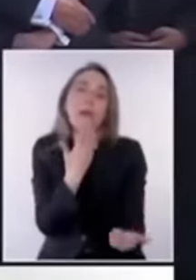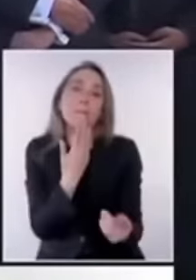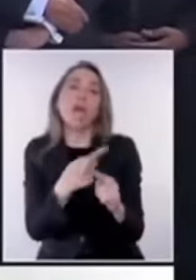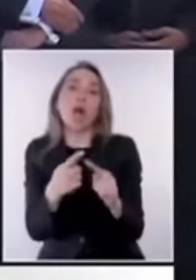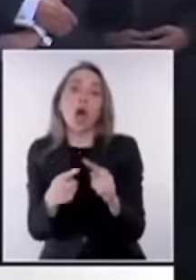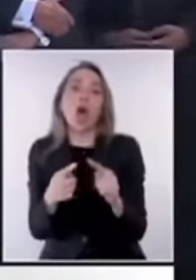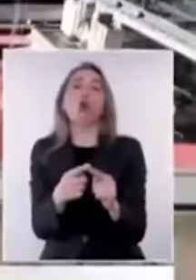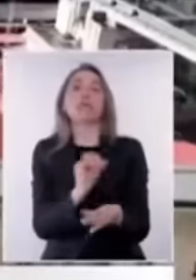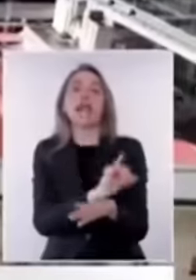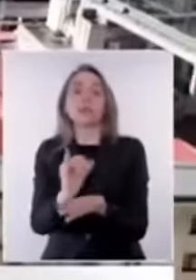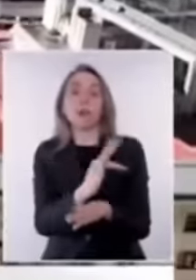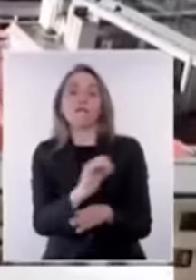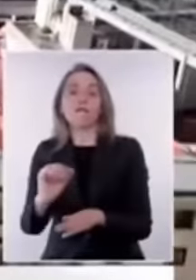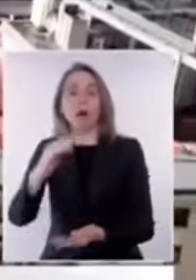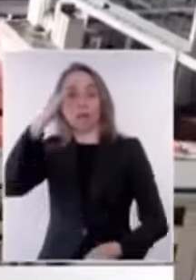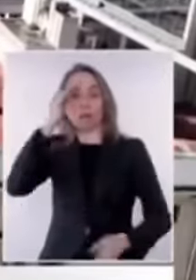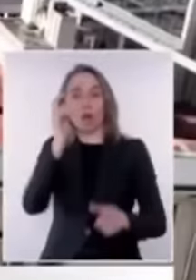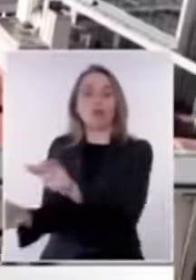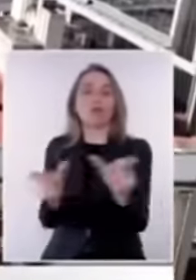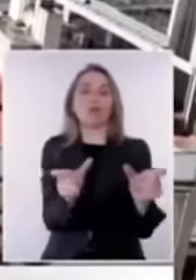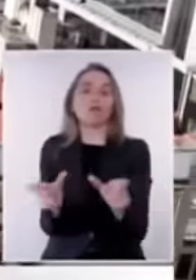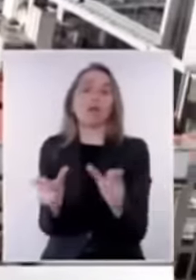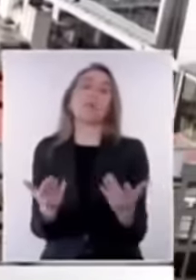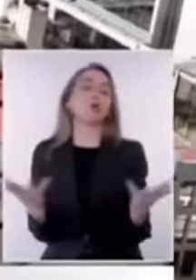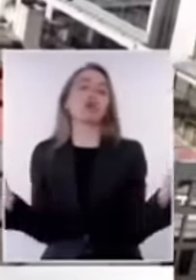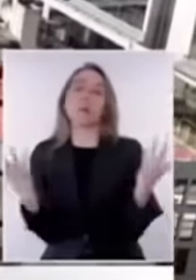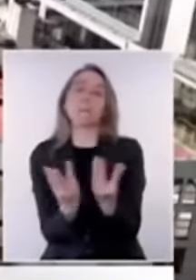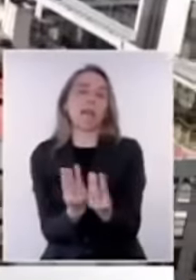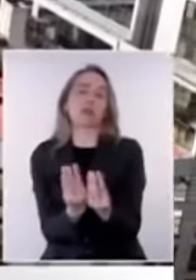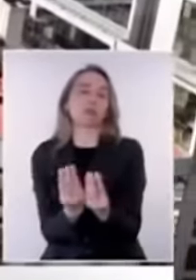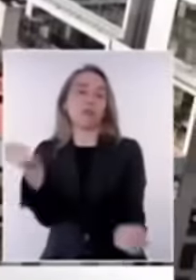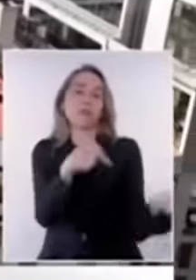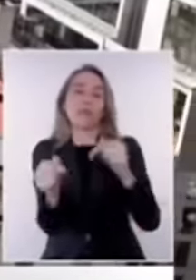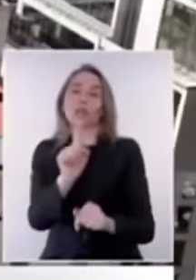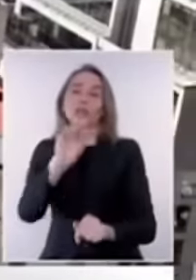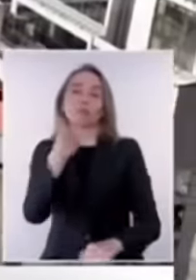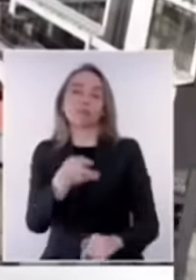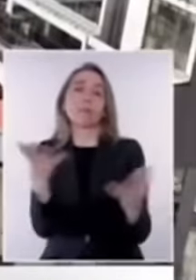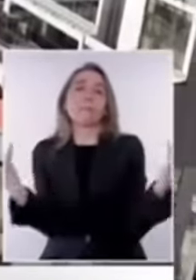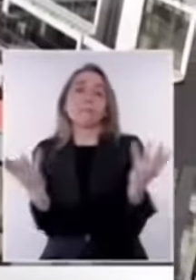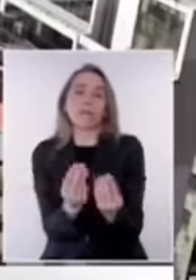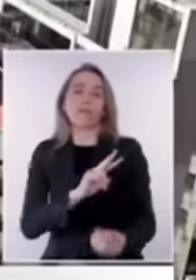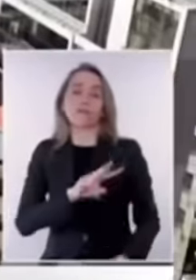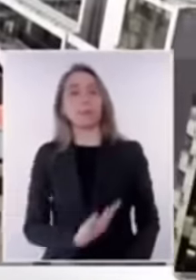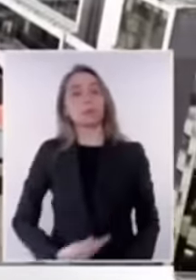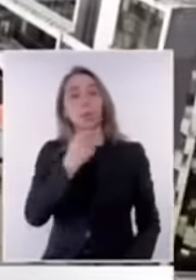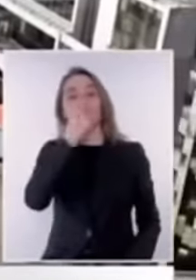Yo recuerdo que hice un vivo y el internet me andaba igual que hoy. Incluso había llovido igual que